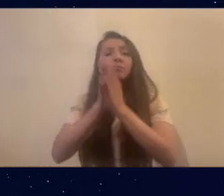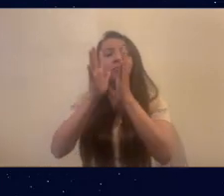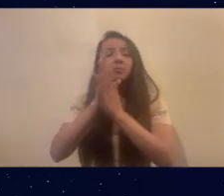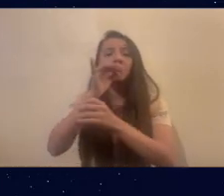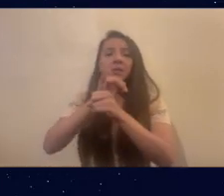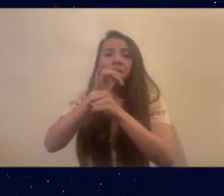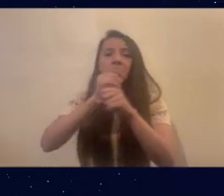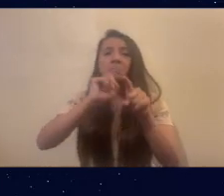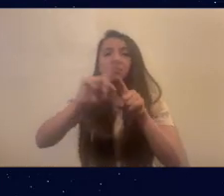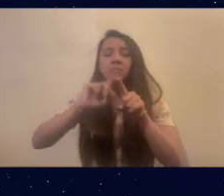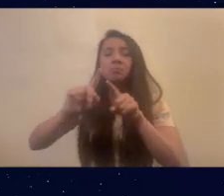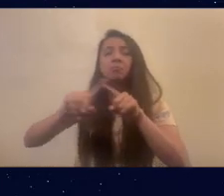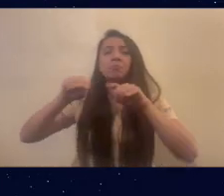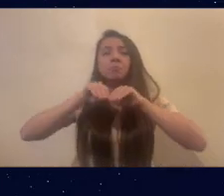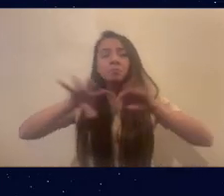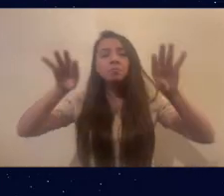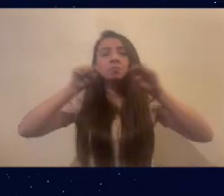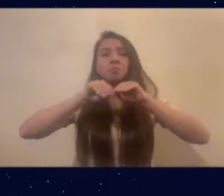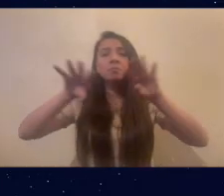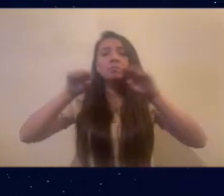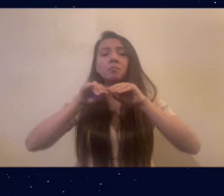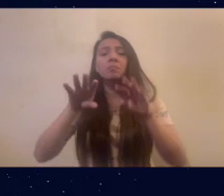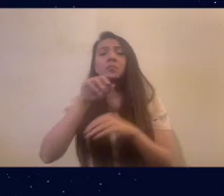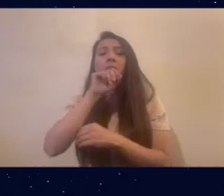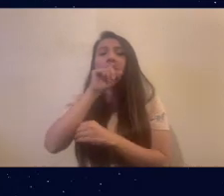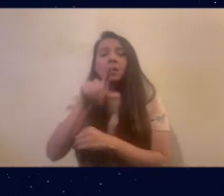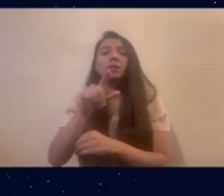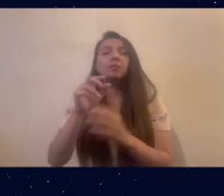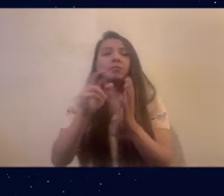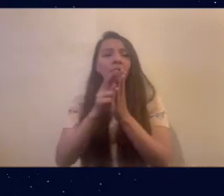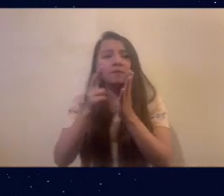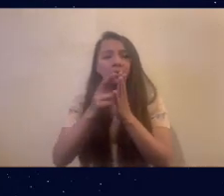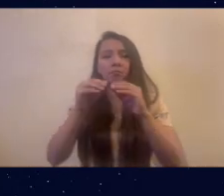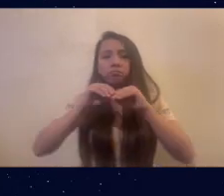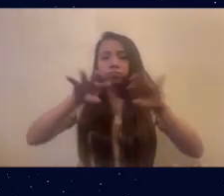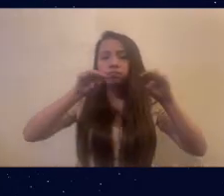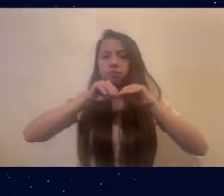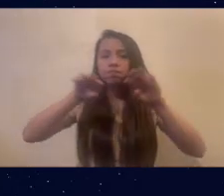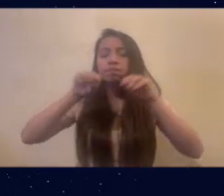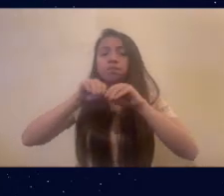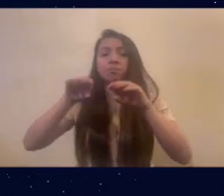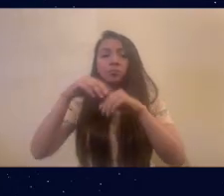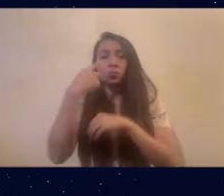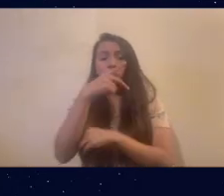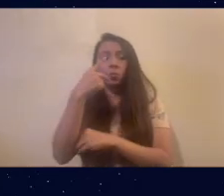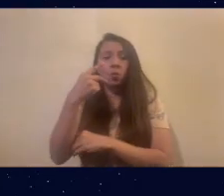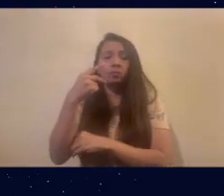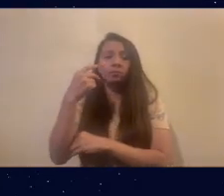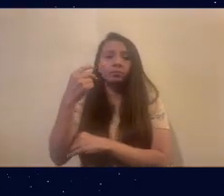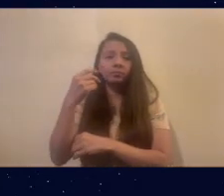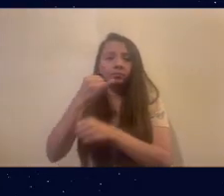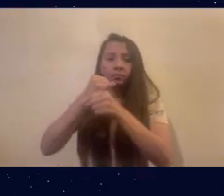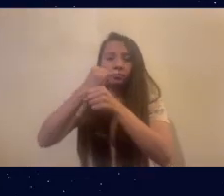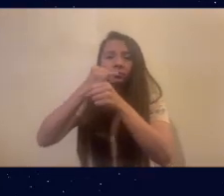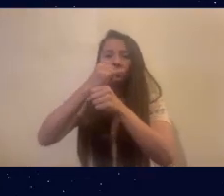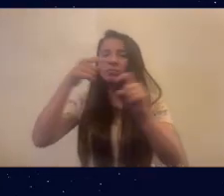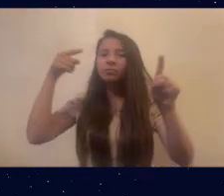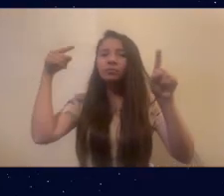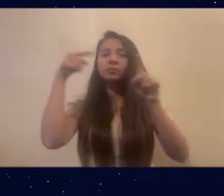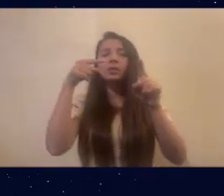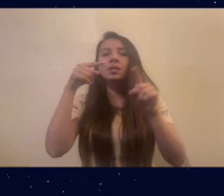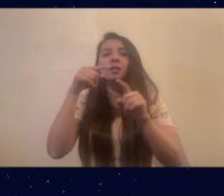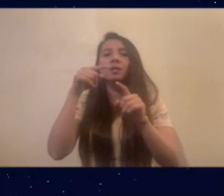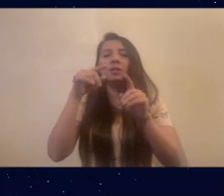de investigación y ha publicado informes técnicos y artículos en revistas científicas. Sus investigaciones se centran en